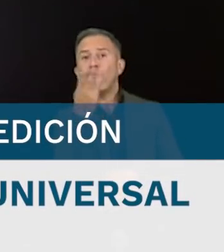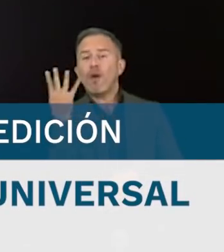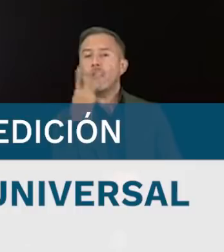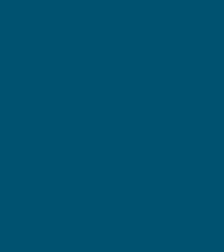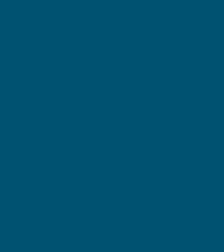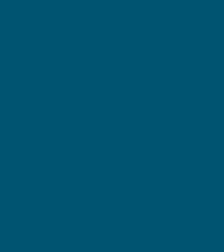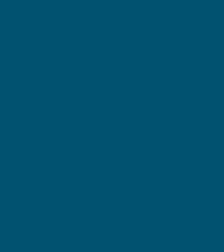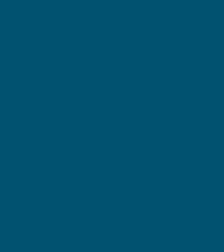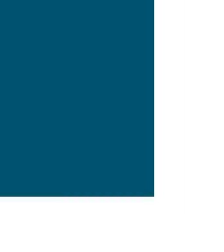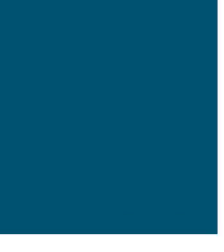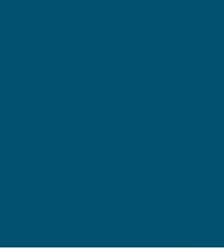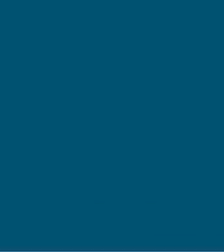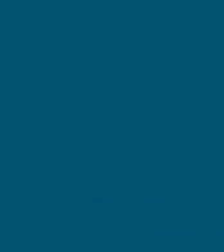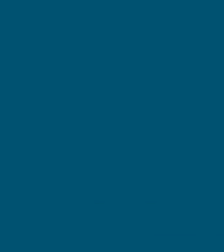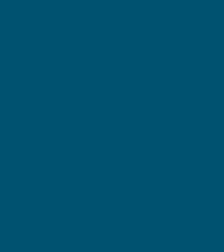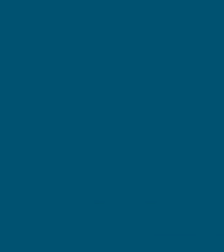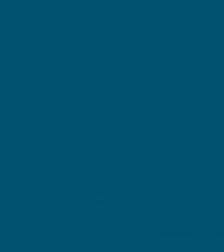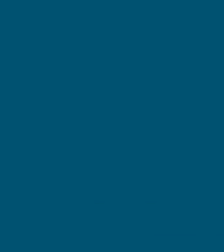distritales